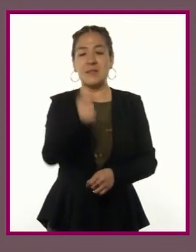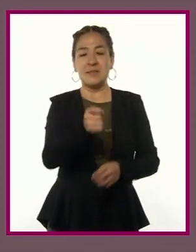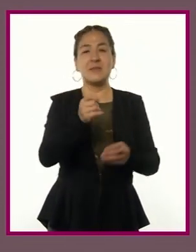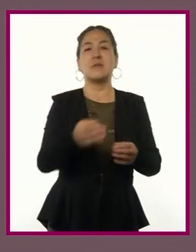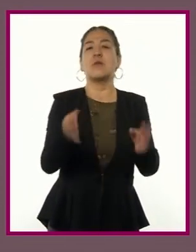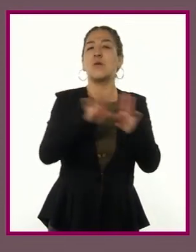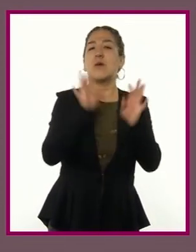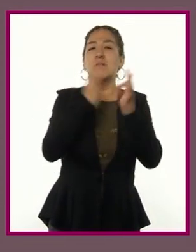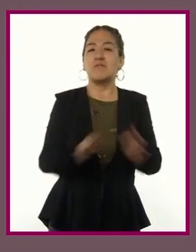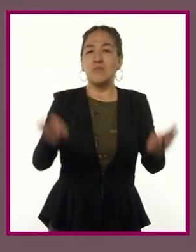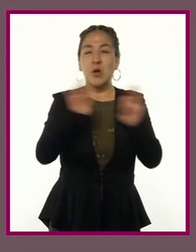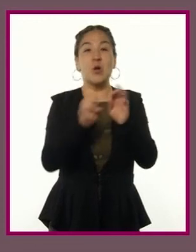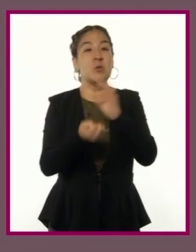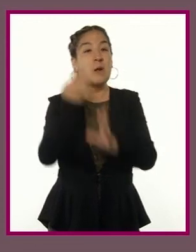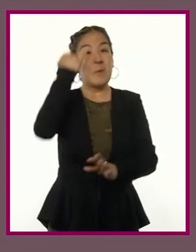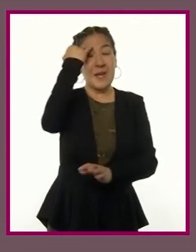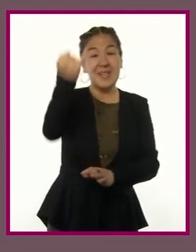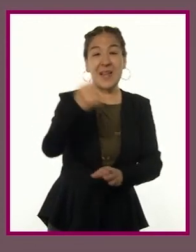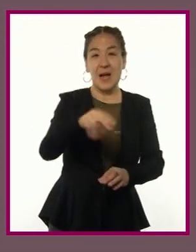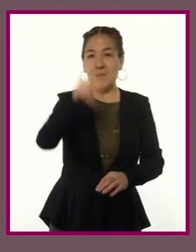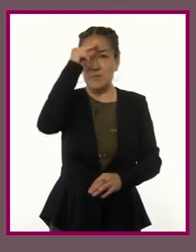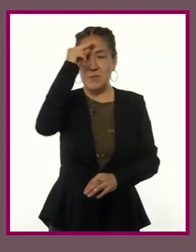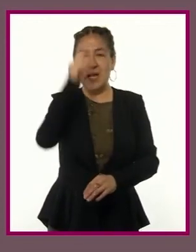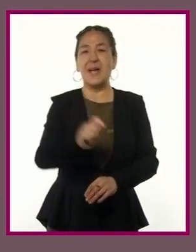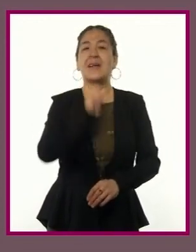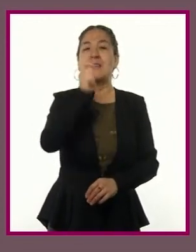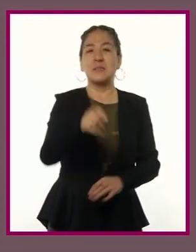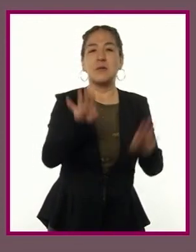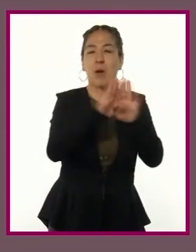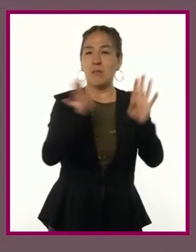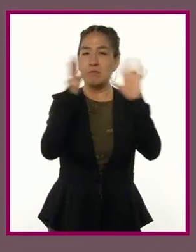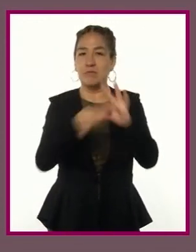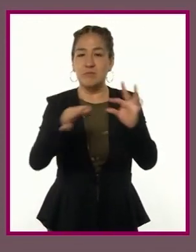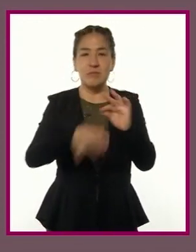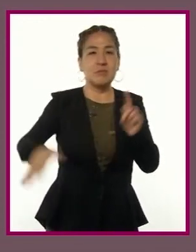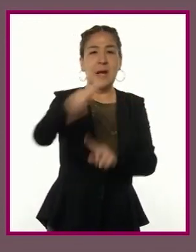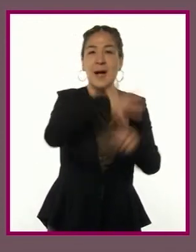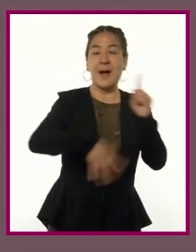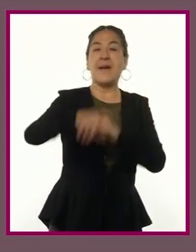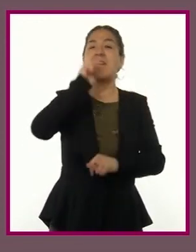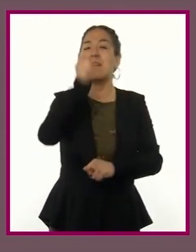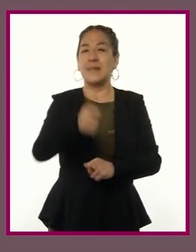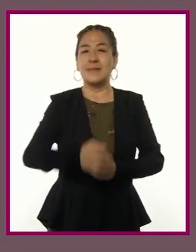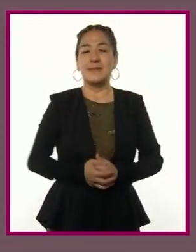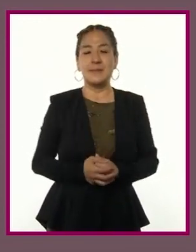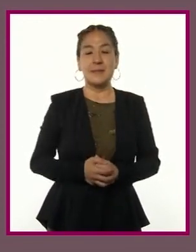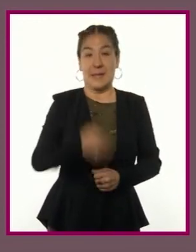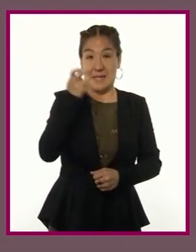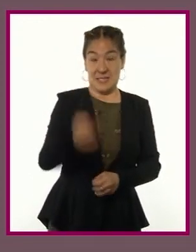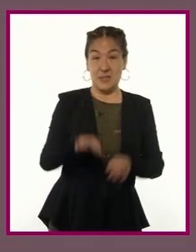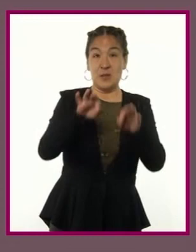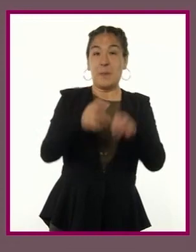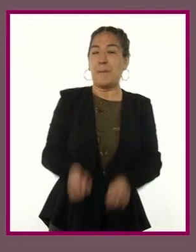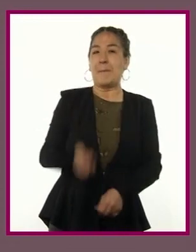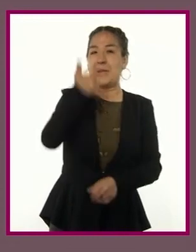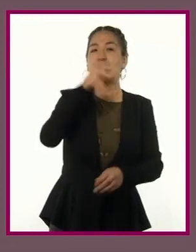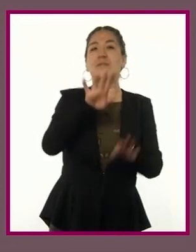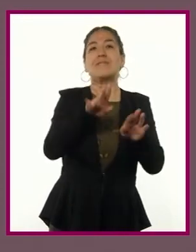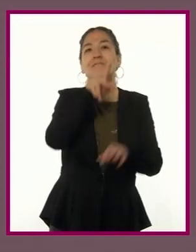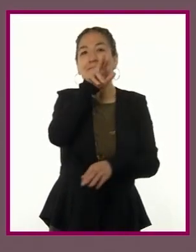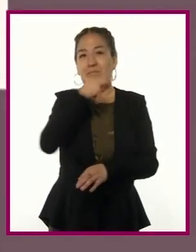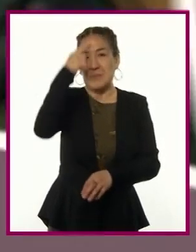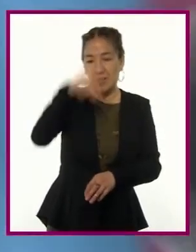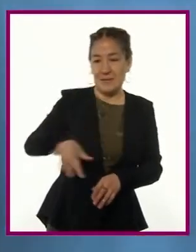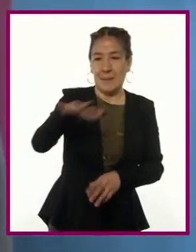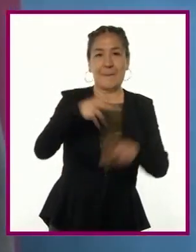la incorporación de las ideas ilustradas fue la instrucción pública, de modo tal que esta fue la principal preocupación de